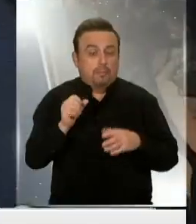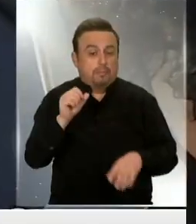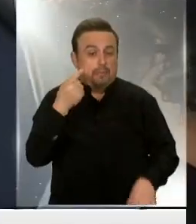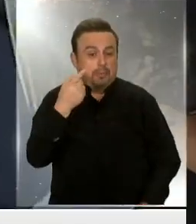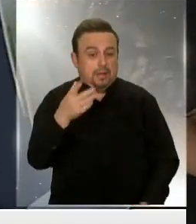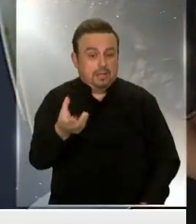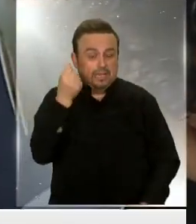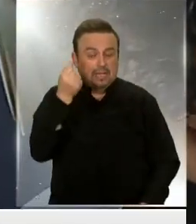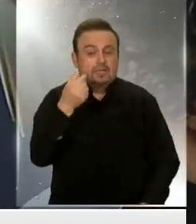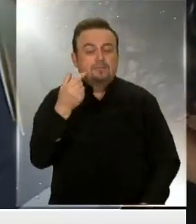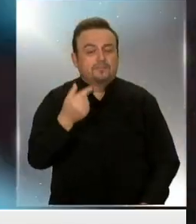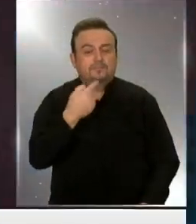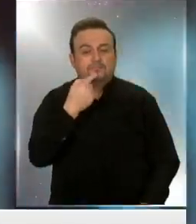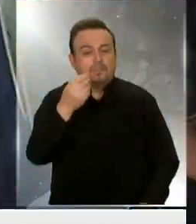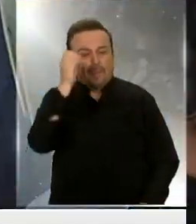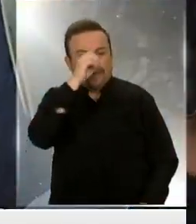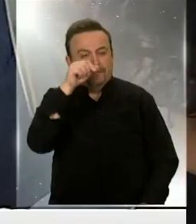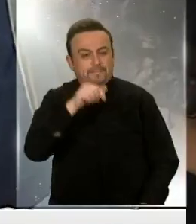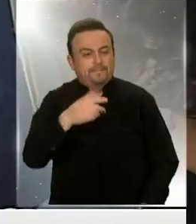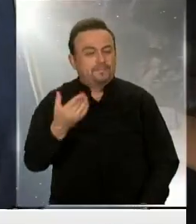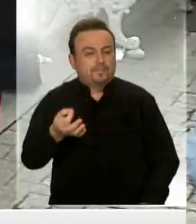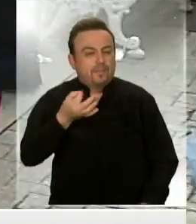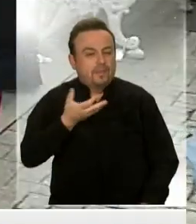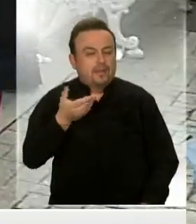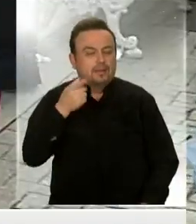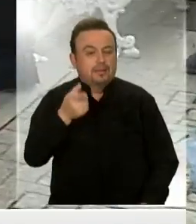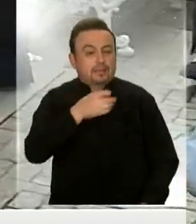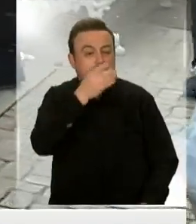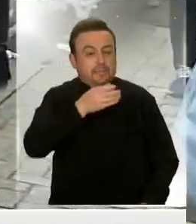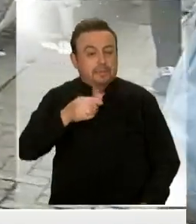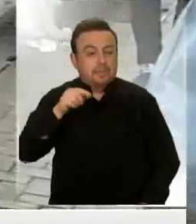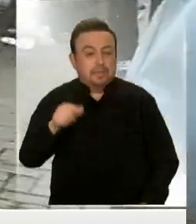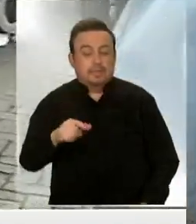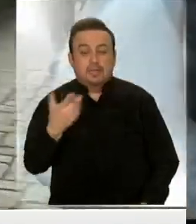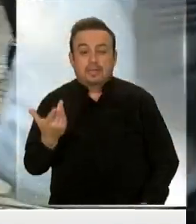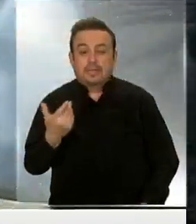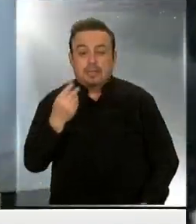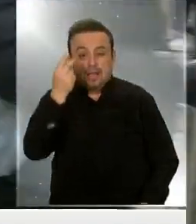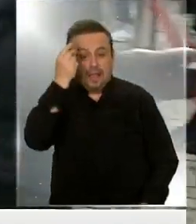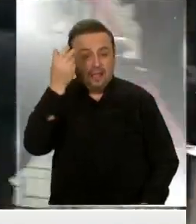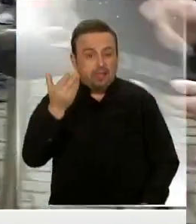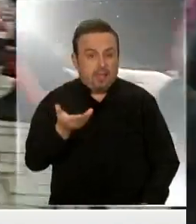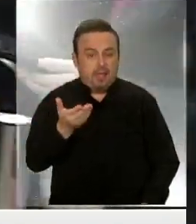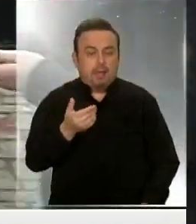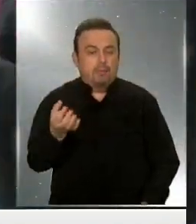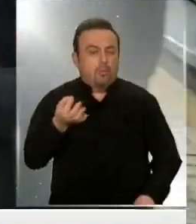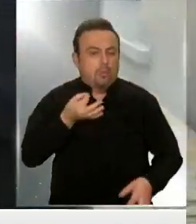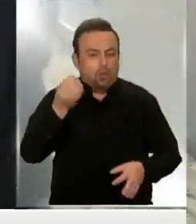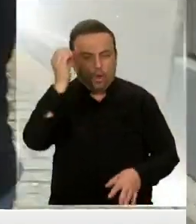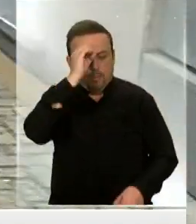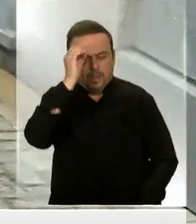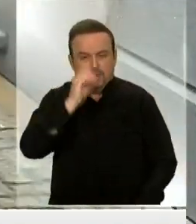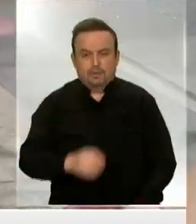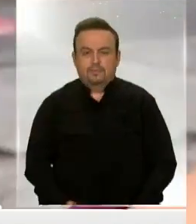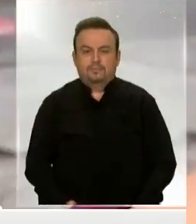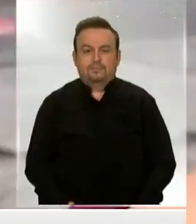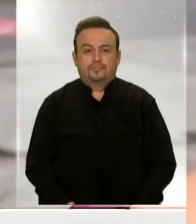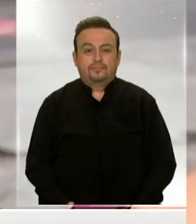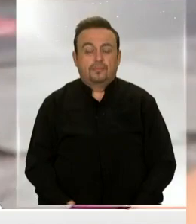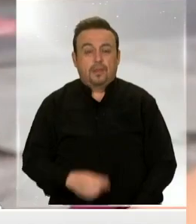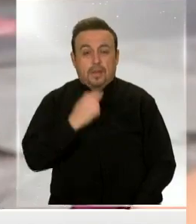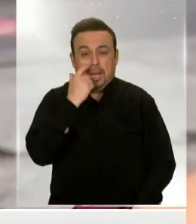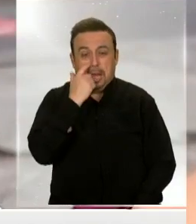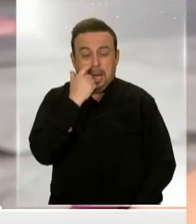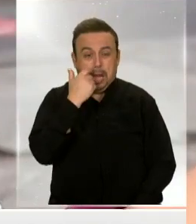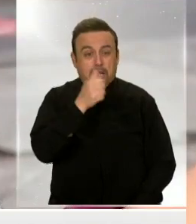primer retiro. ¿Qué les parece si pasamos a escuchar lo que nos dijeron las personas respecto a esta iniciativa? Si todos